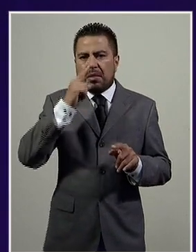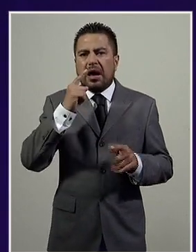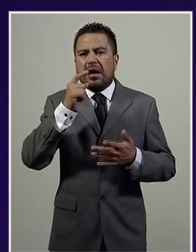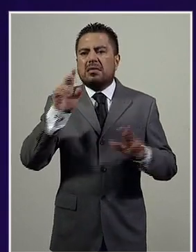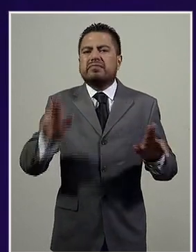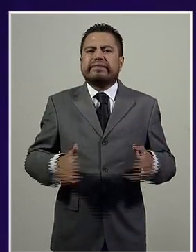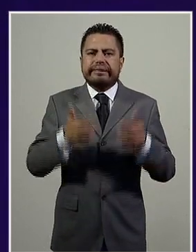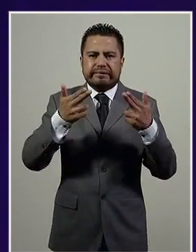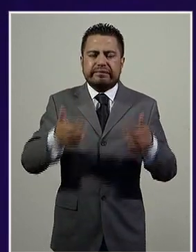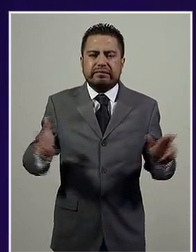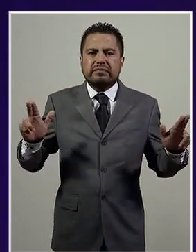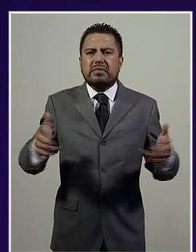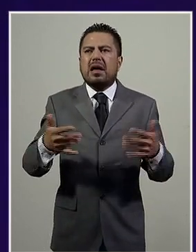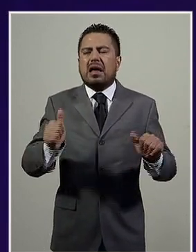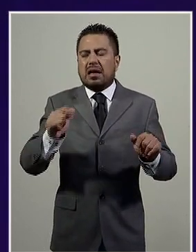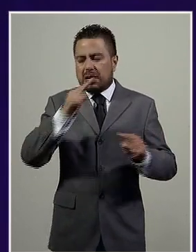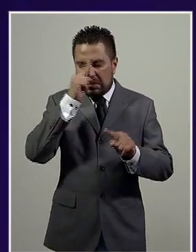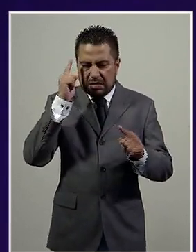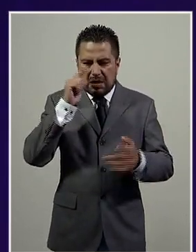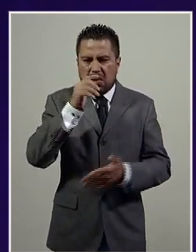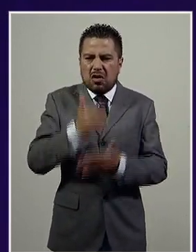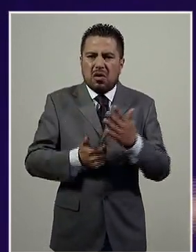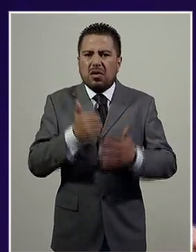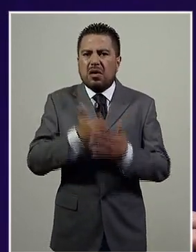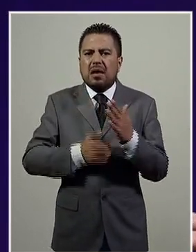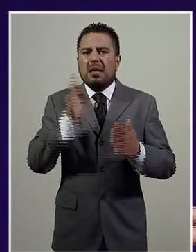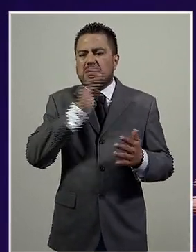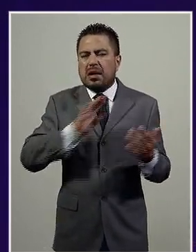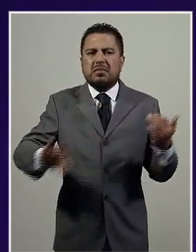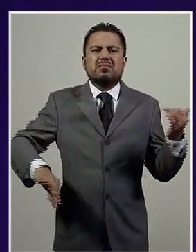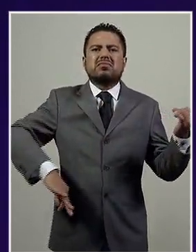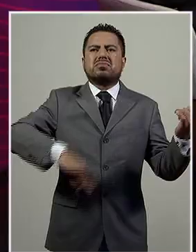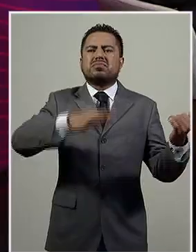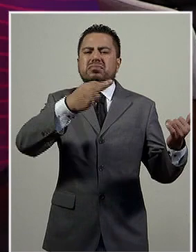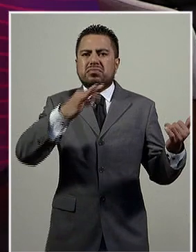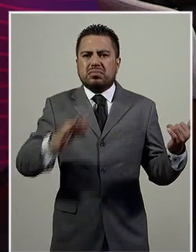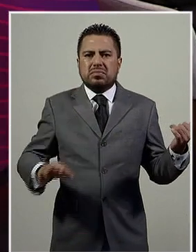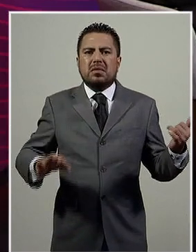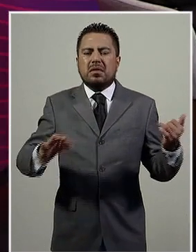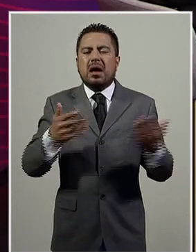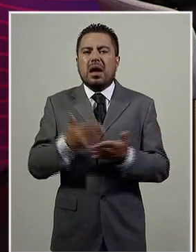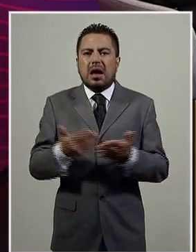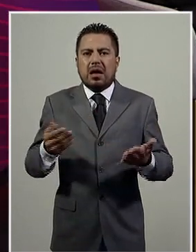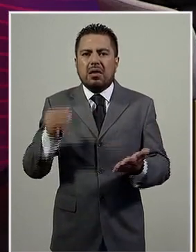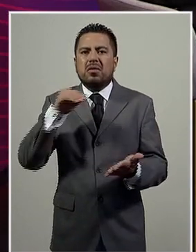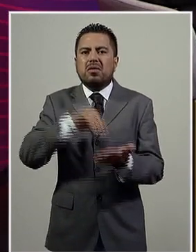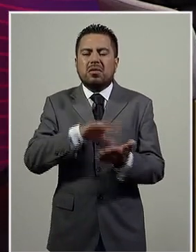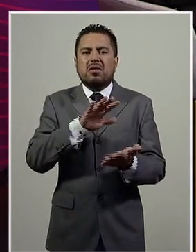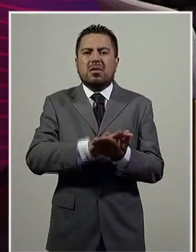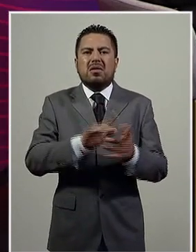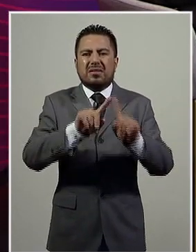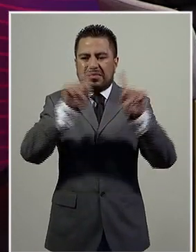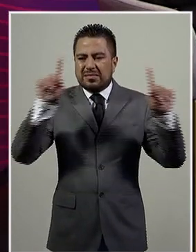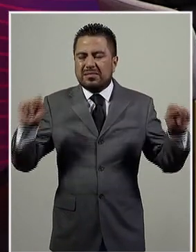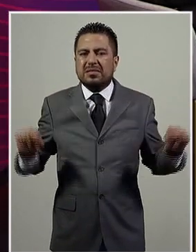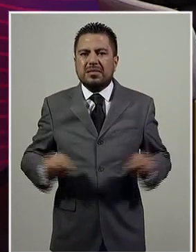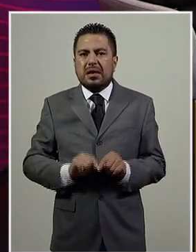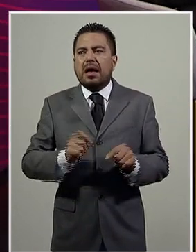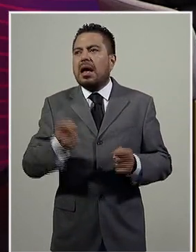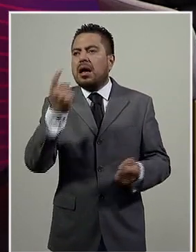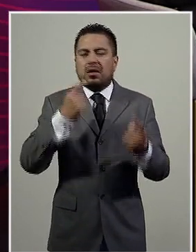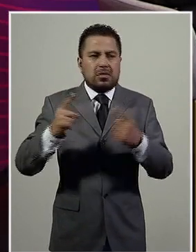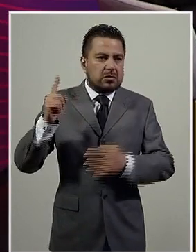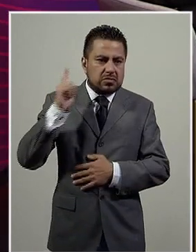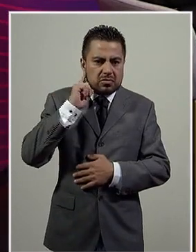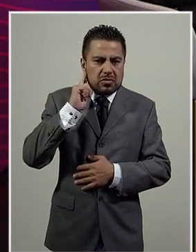orquestas. Ya se hartaron de contratar malos violinistas, entonces ahora ponen una cortina y los que están